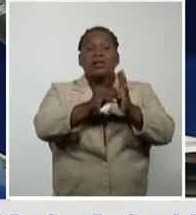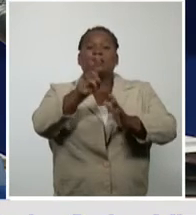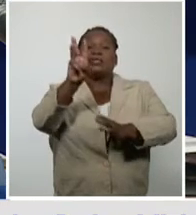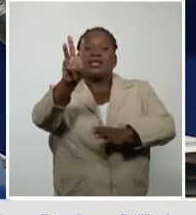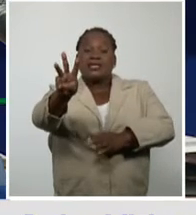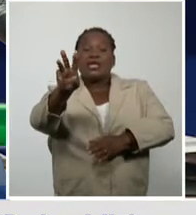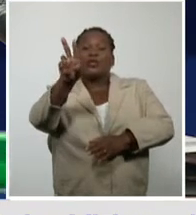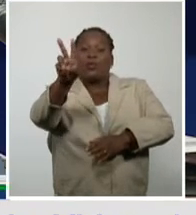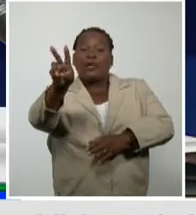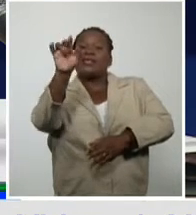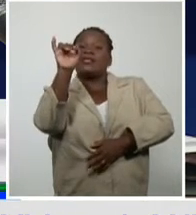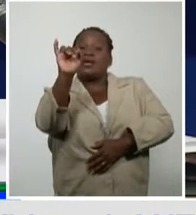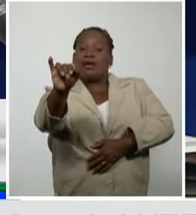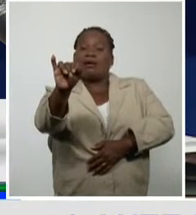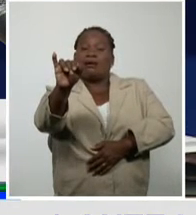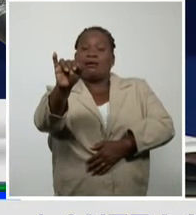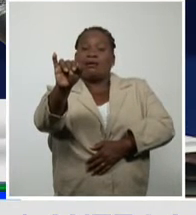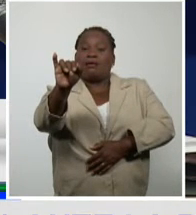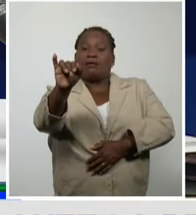1.326 están